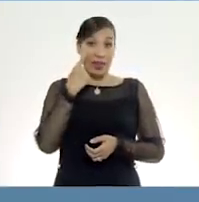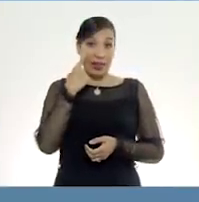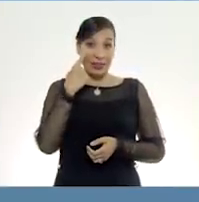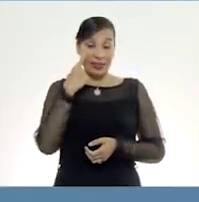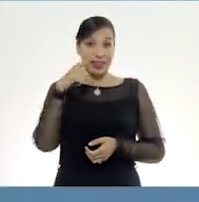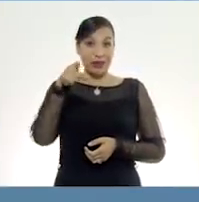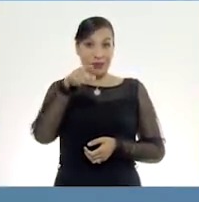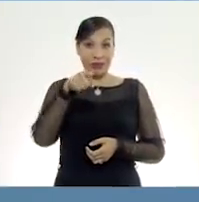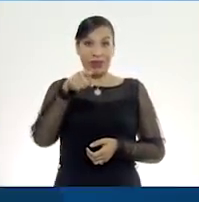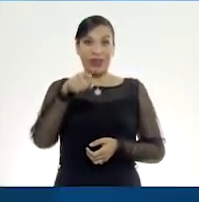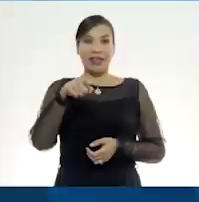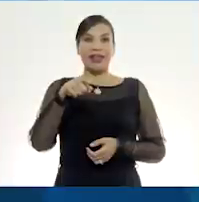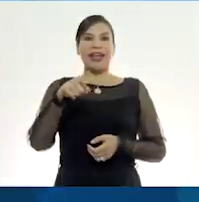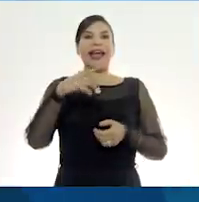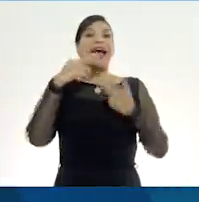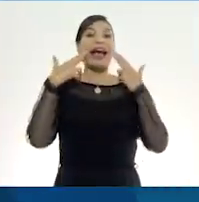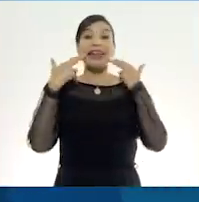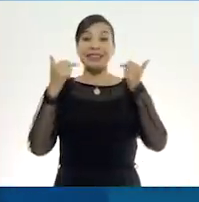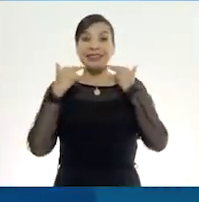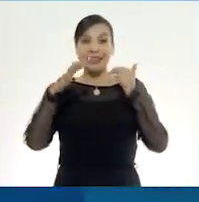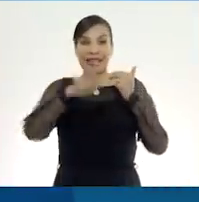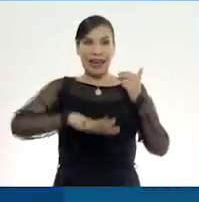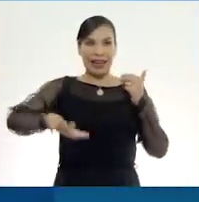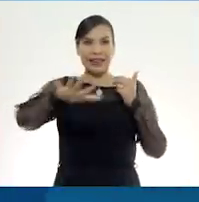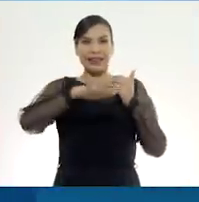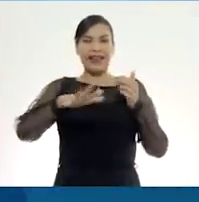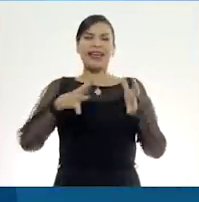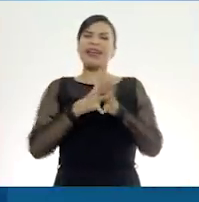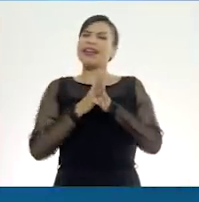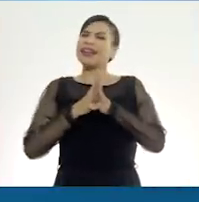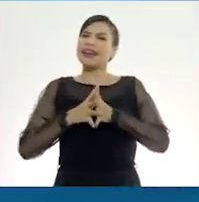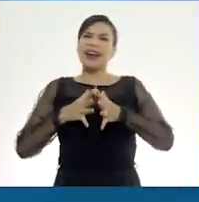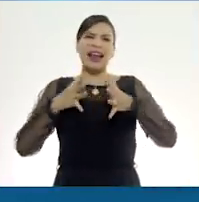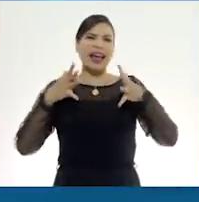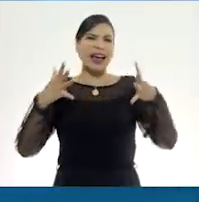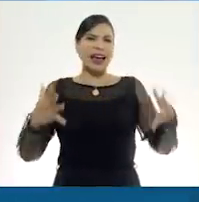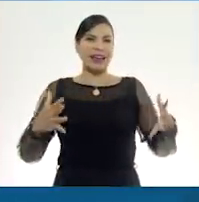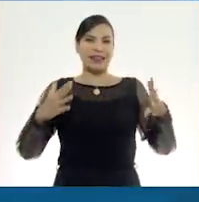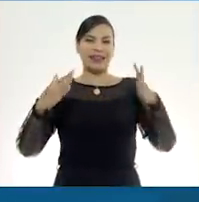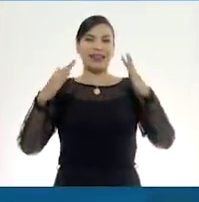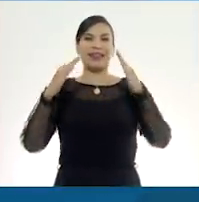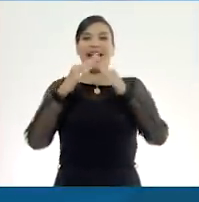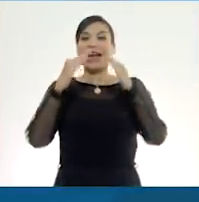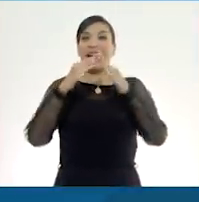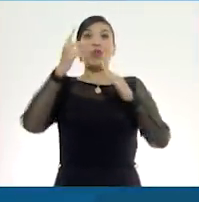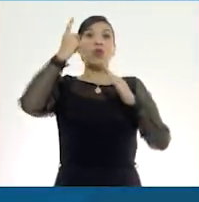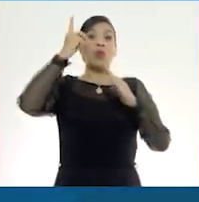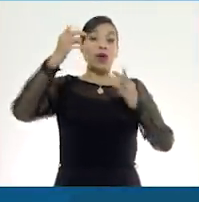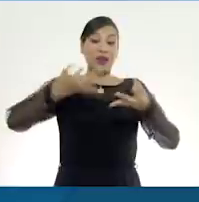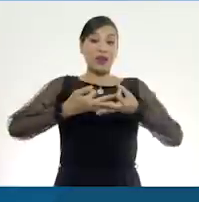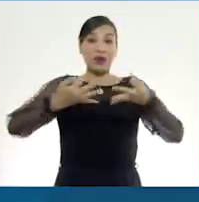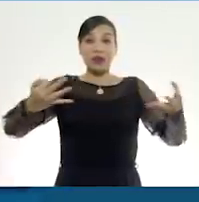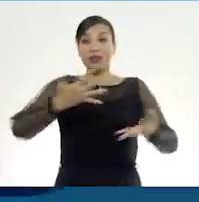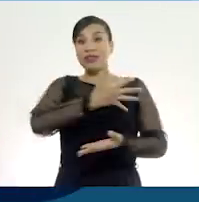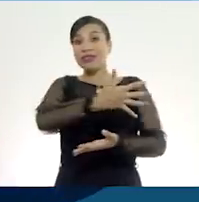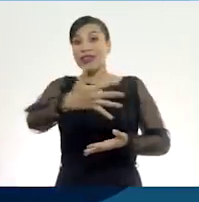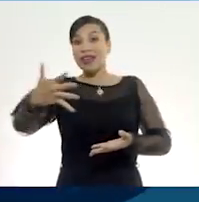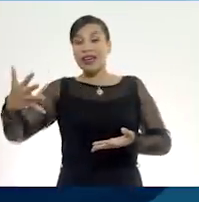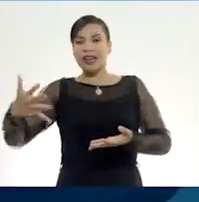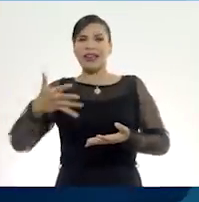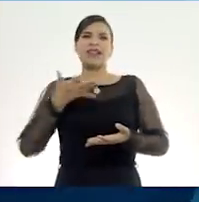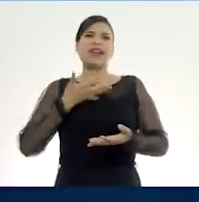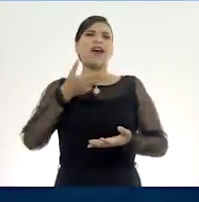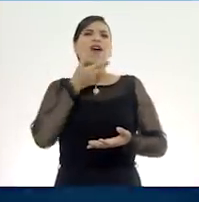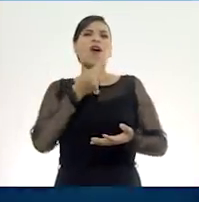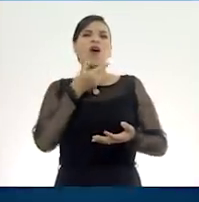Fíjese usted que las haciendas son las grandes casas del dueño de los terrenos y tiene